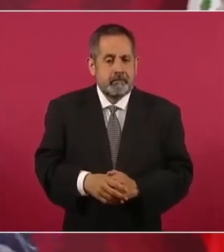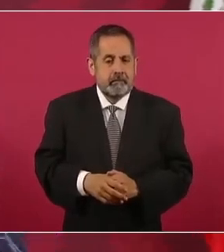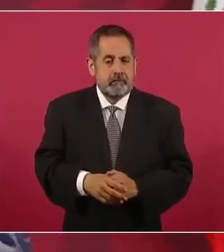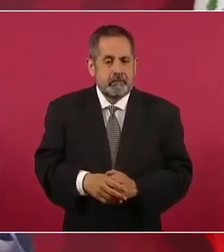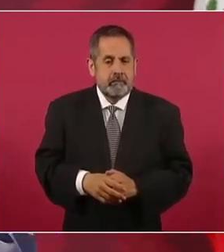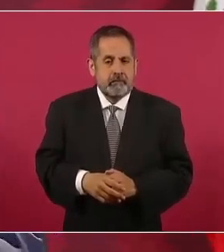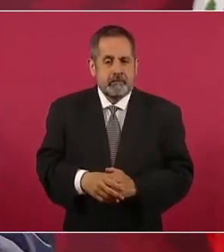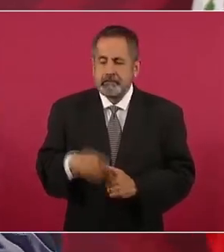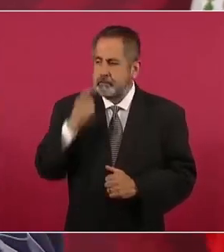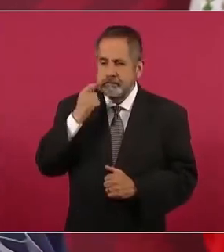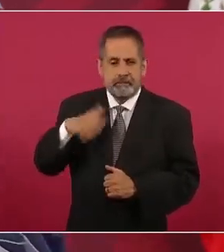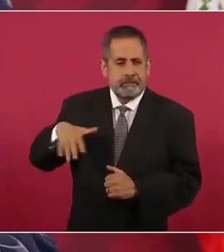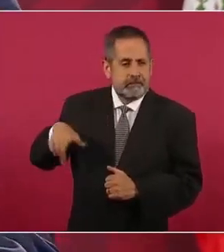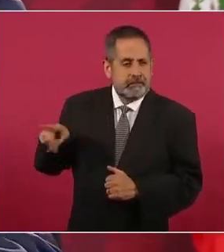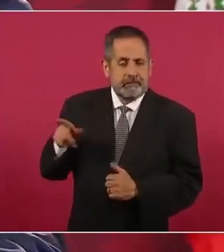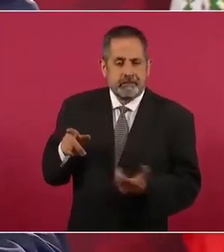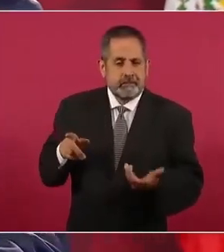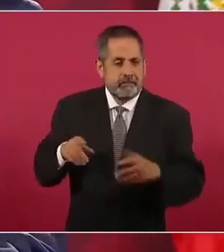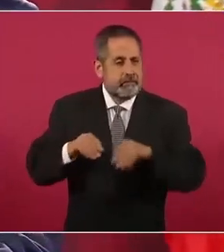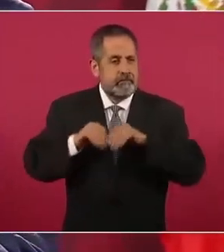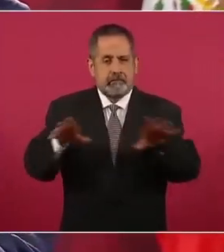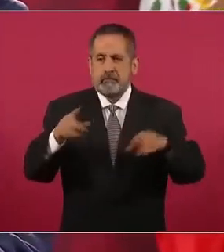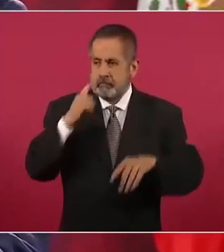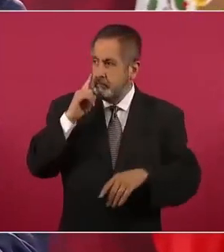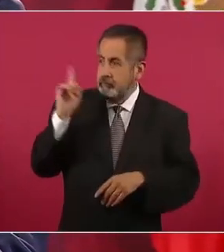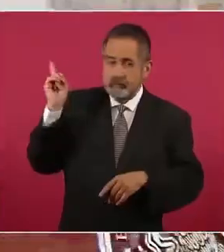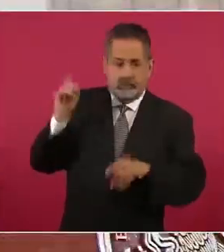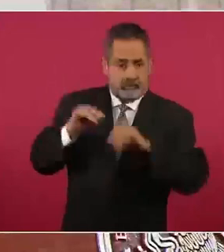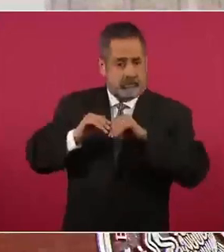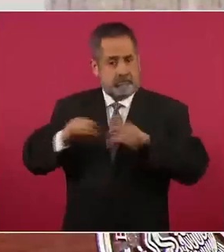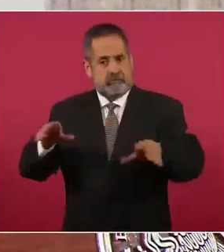lo que acaba de darse a conocer.